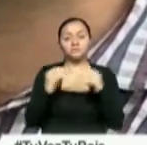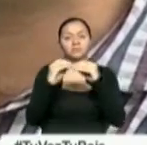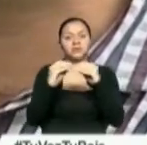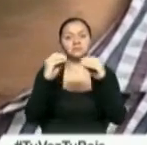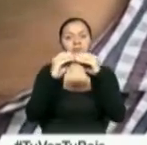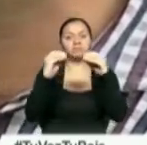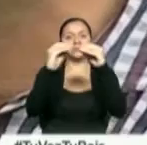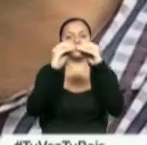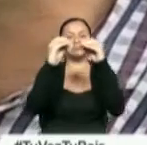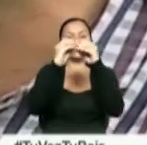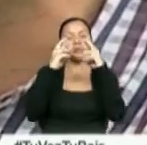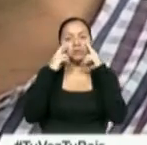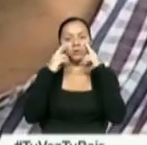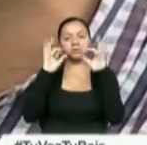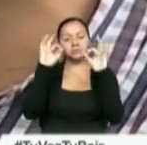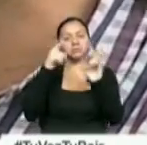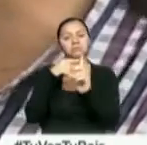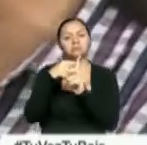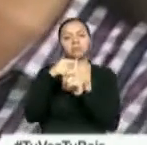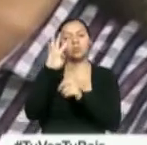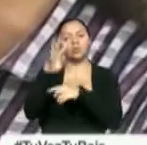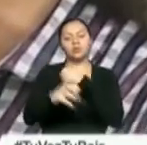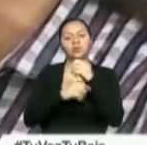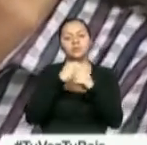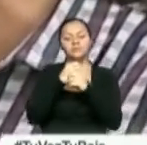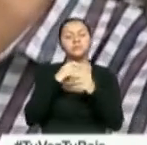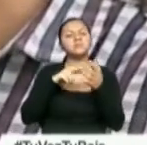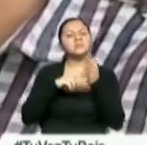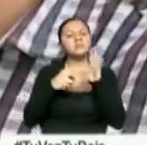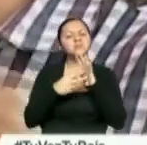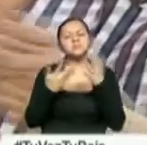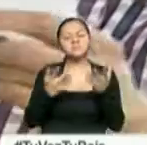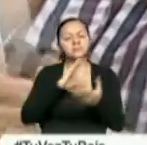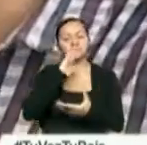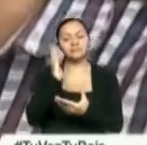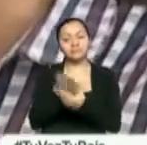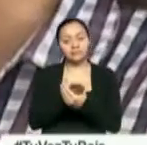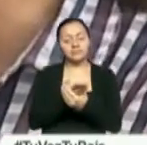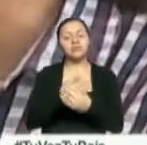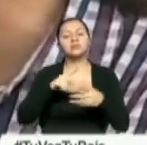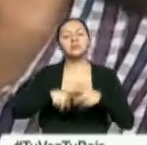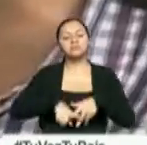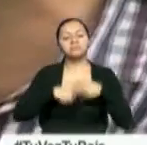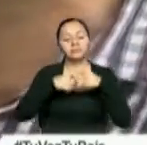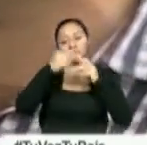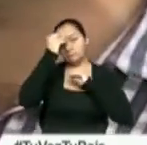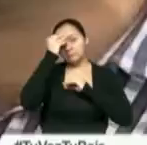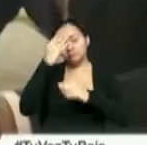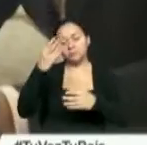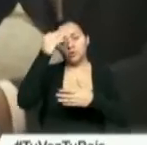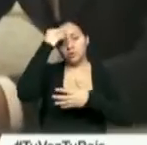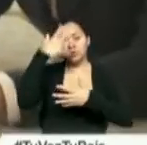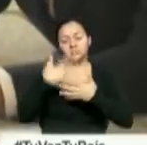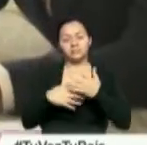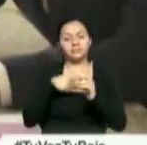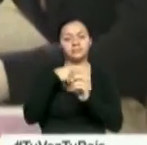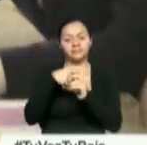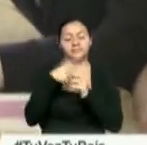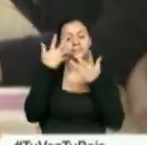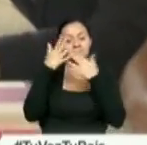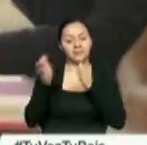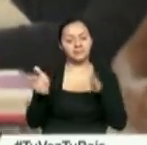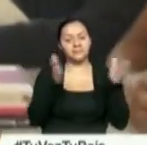más crece en publicaciones en revistas indexadas qué significa esto que ya empezamos a generar conocimiento como país además las